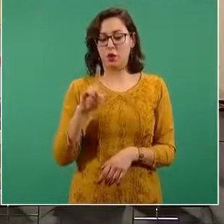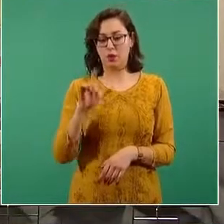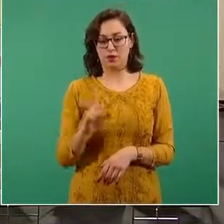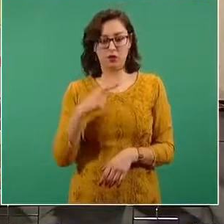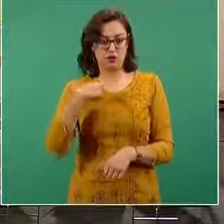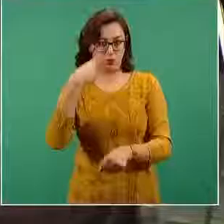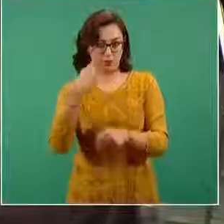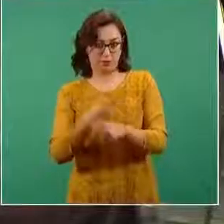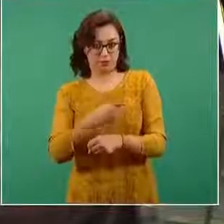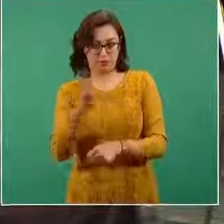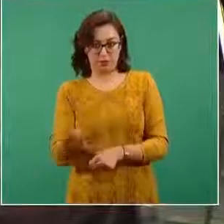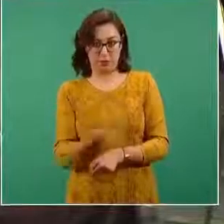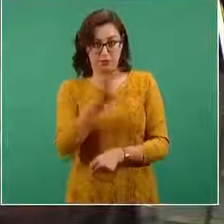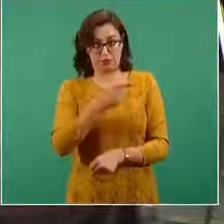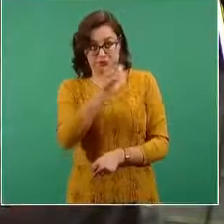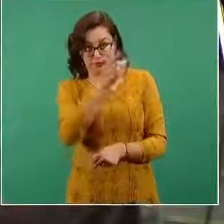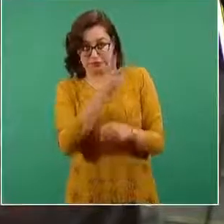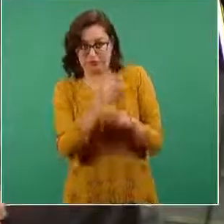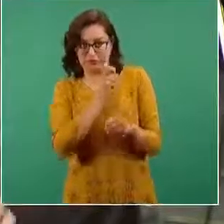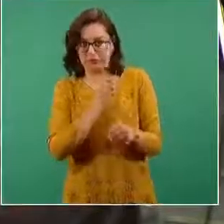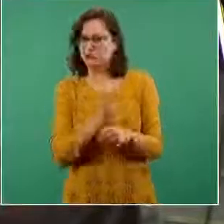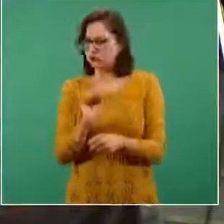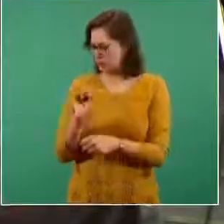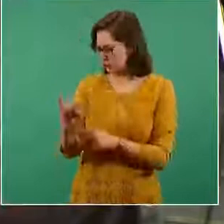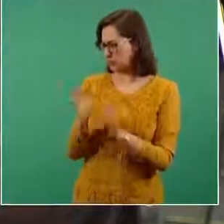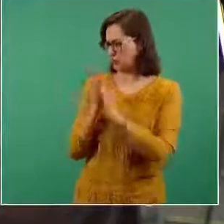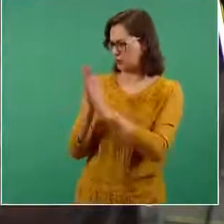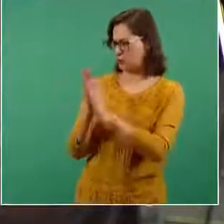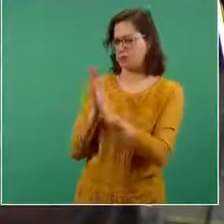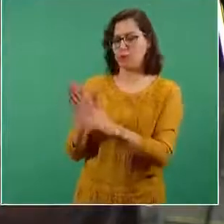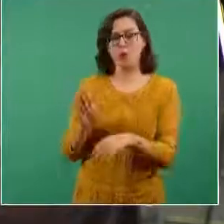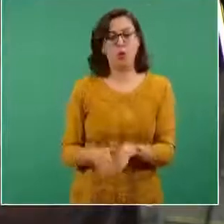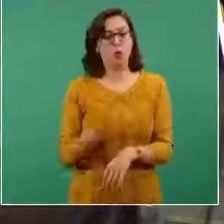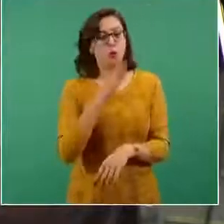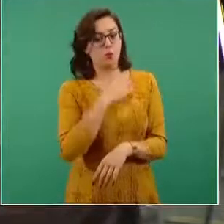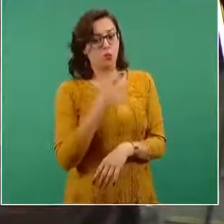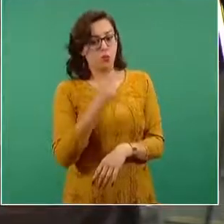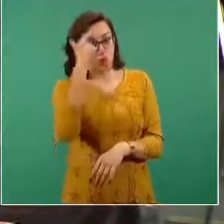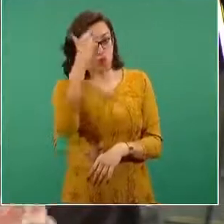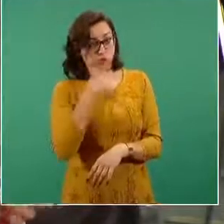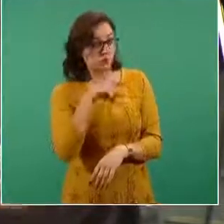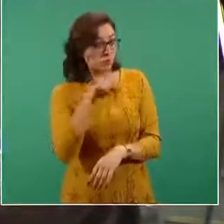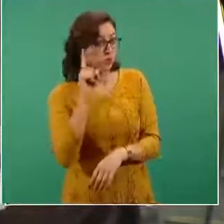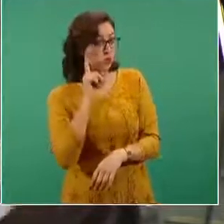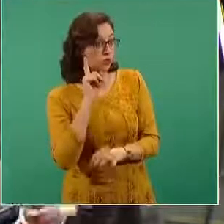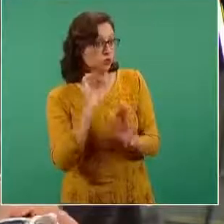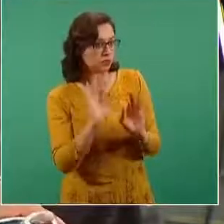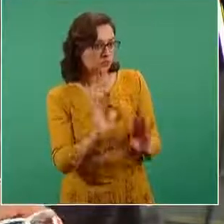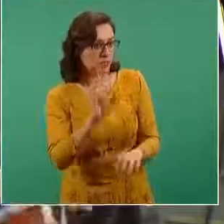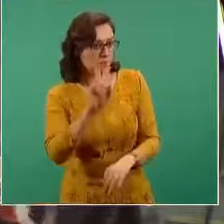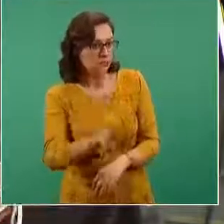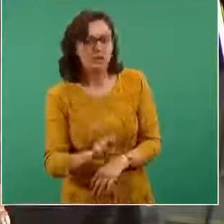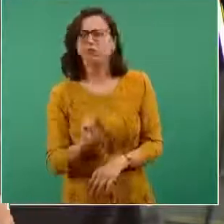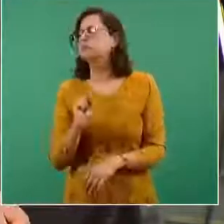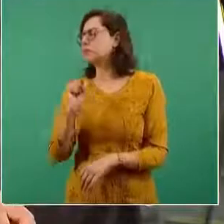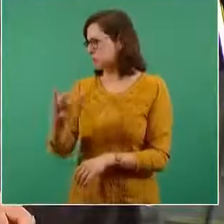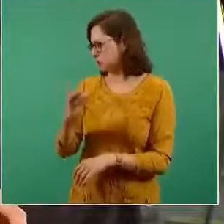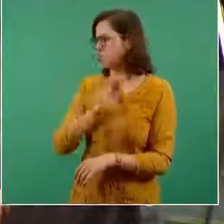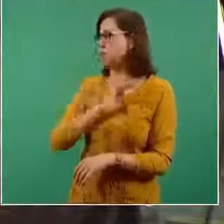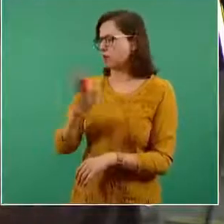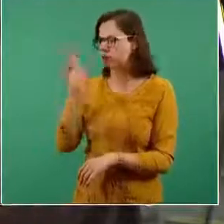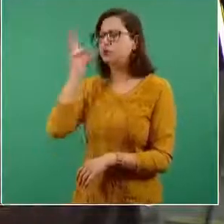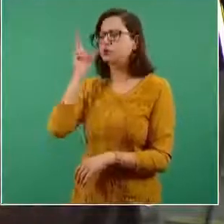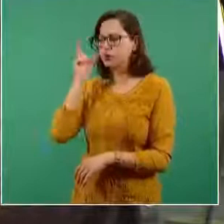invitado. Maestro Góngora, buenas noches. Me imagino que me escuchaba bien, ¿verdad? Sí, gracias. Quisiera